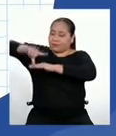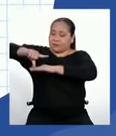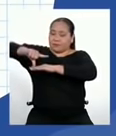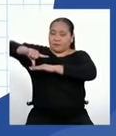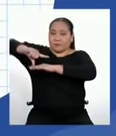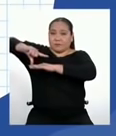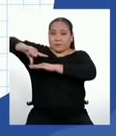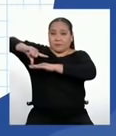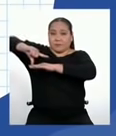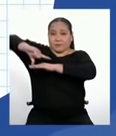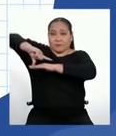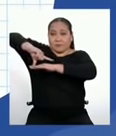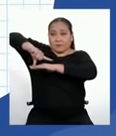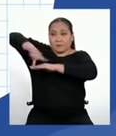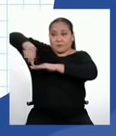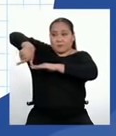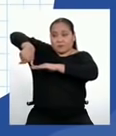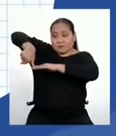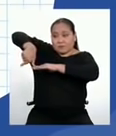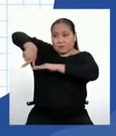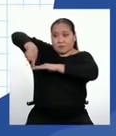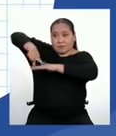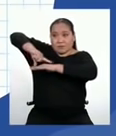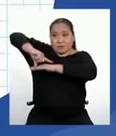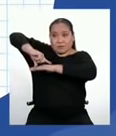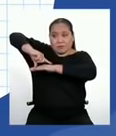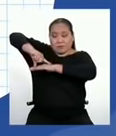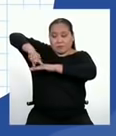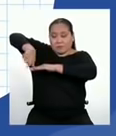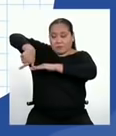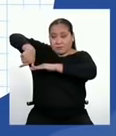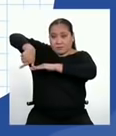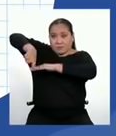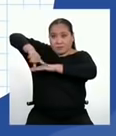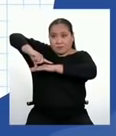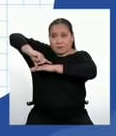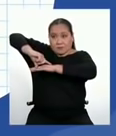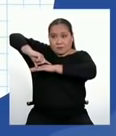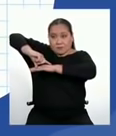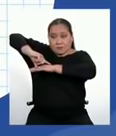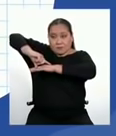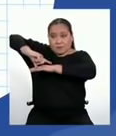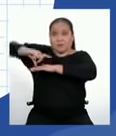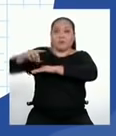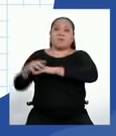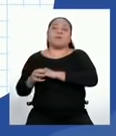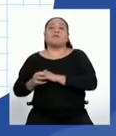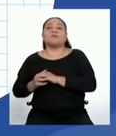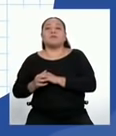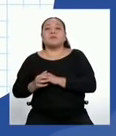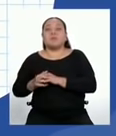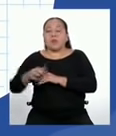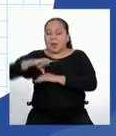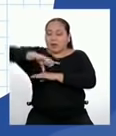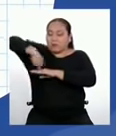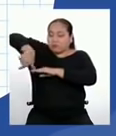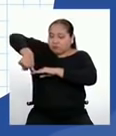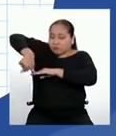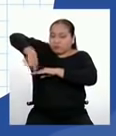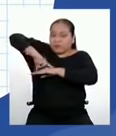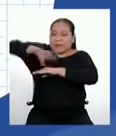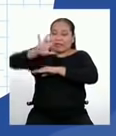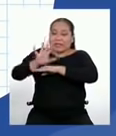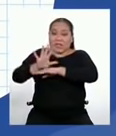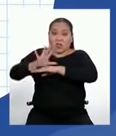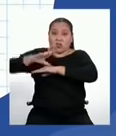B del segmento AB. Concentro en el punto B del segmento AB, trazamos una circunferencia con radio de